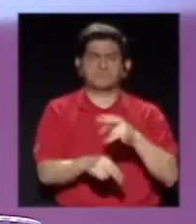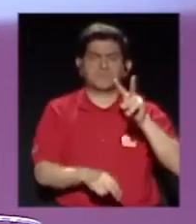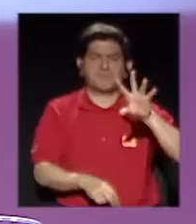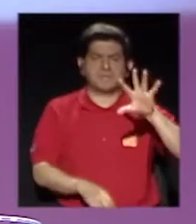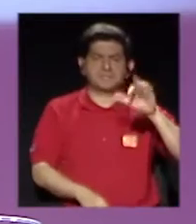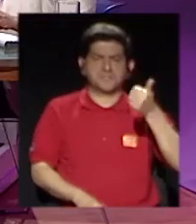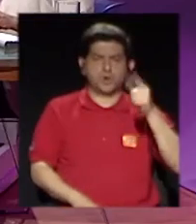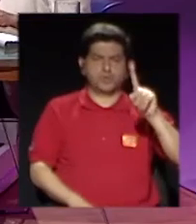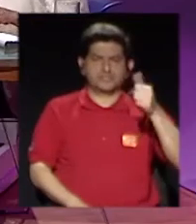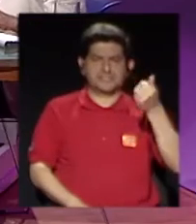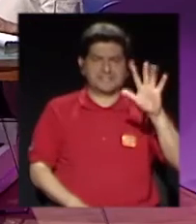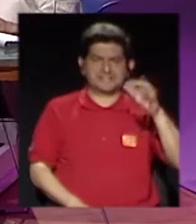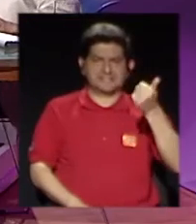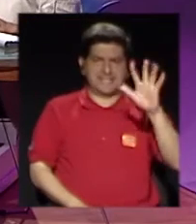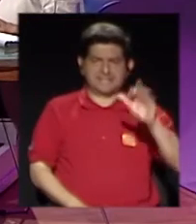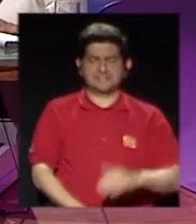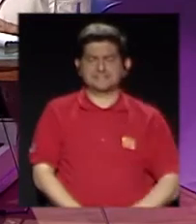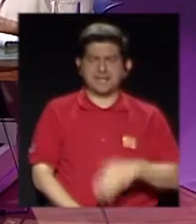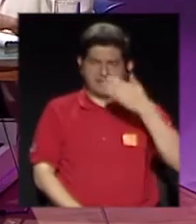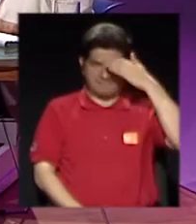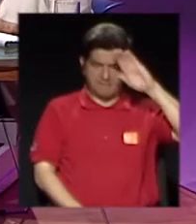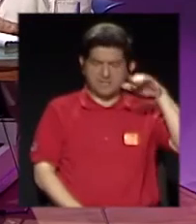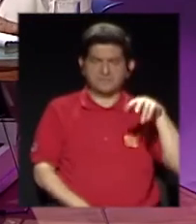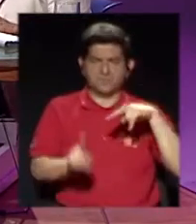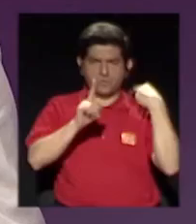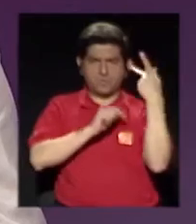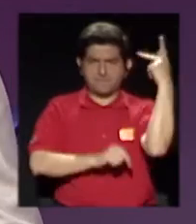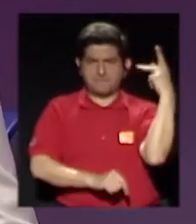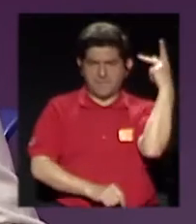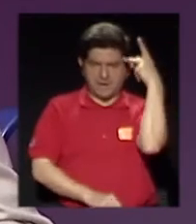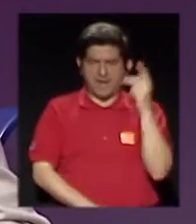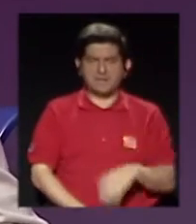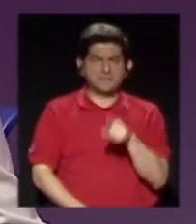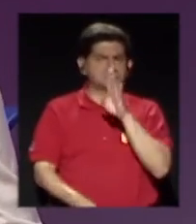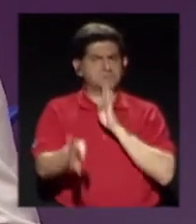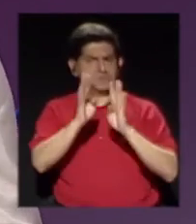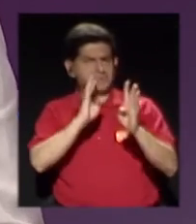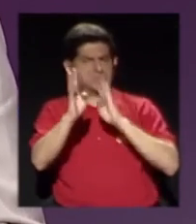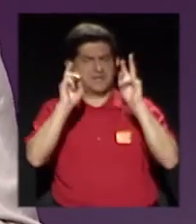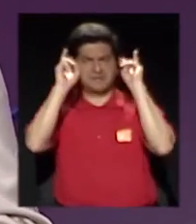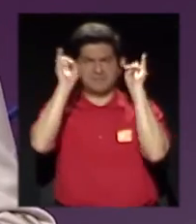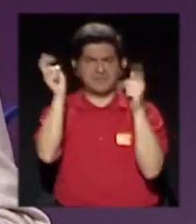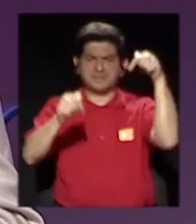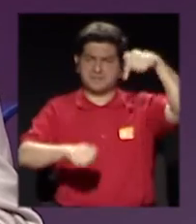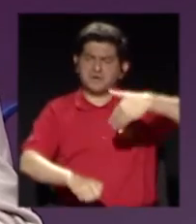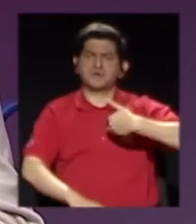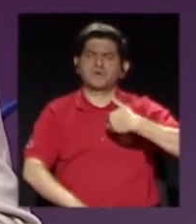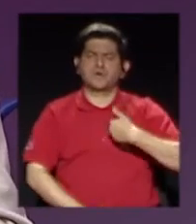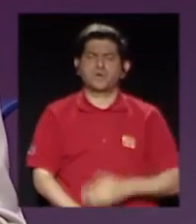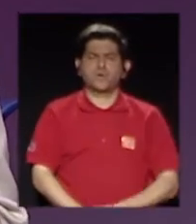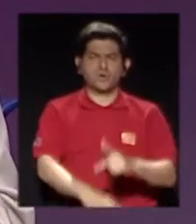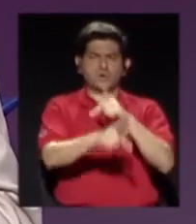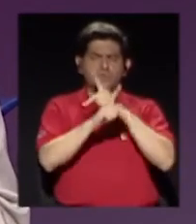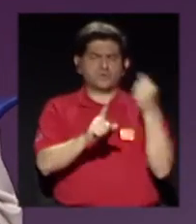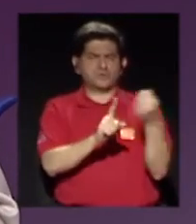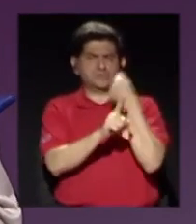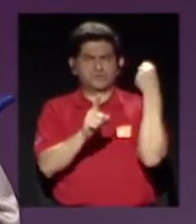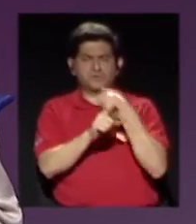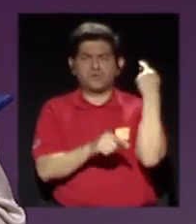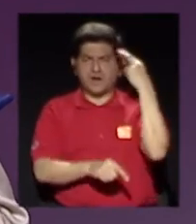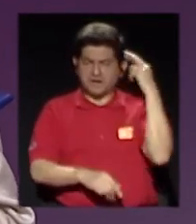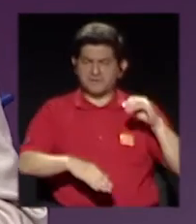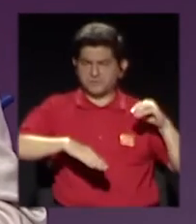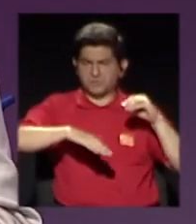11 15 15 y el facebook de miradas políticas para que se refiere a usted al tema de hoy refugio y violencia por